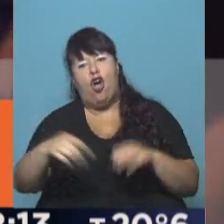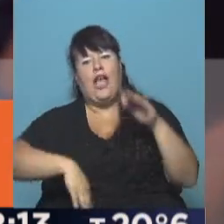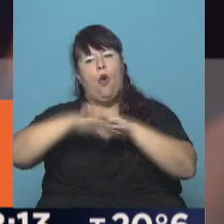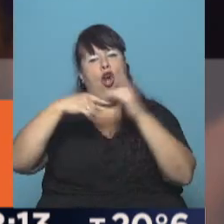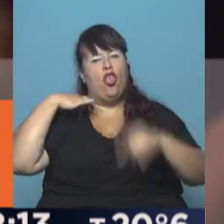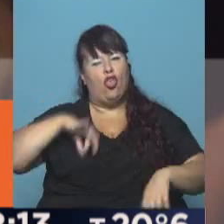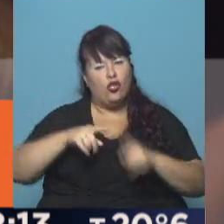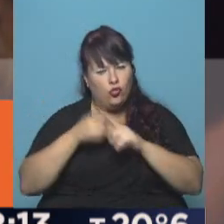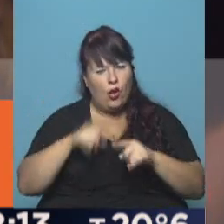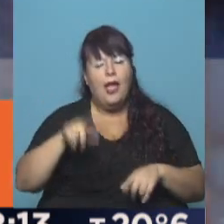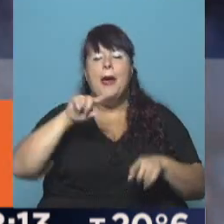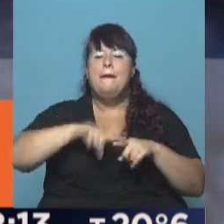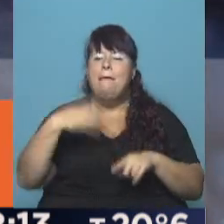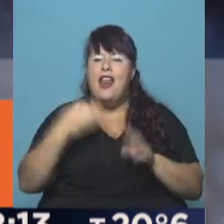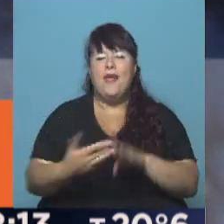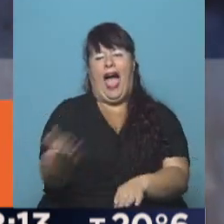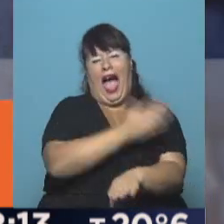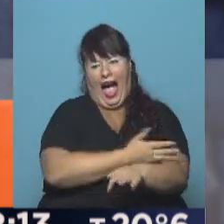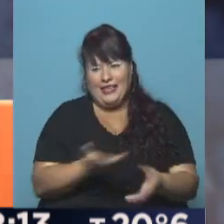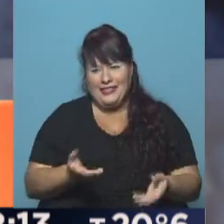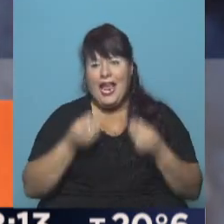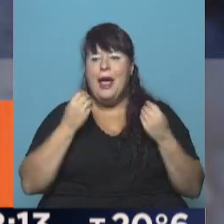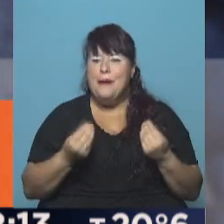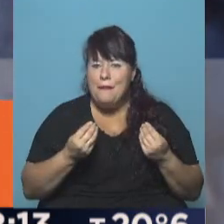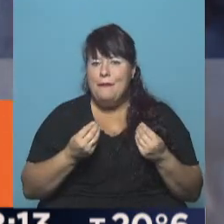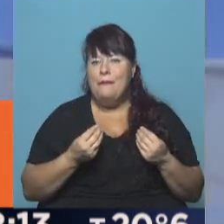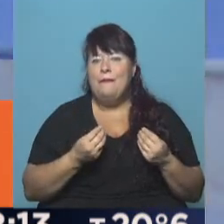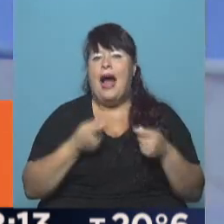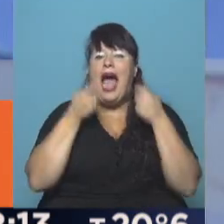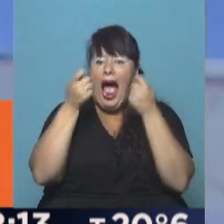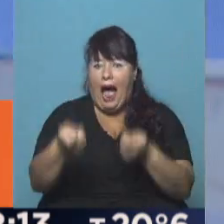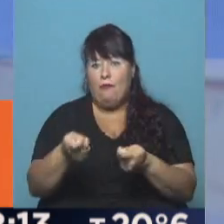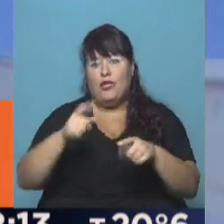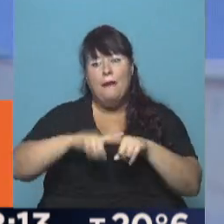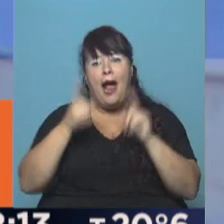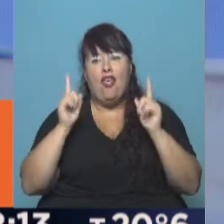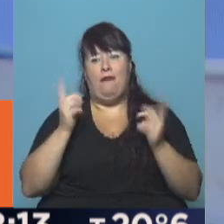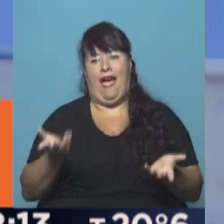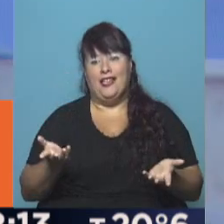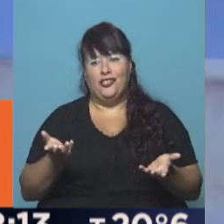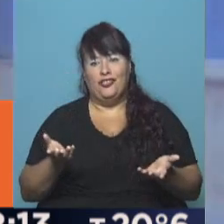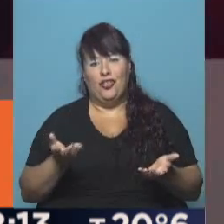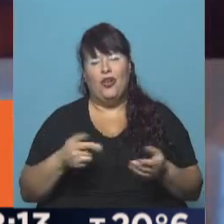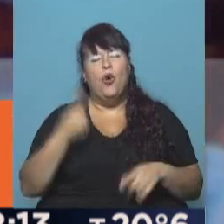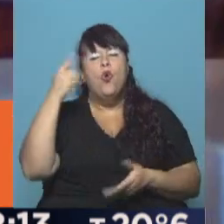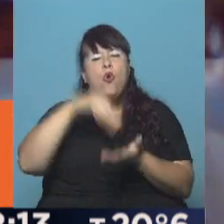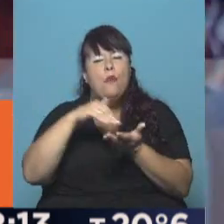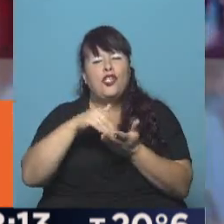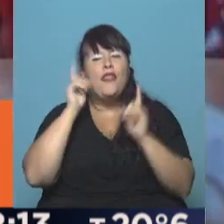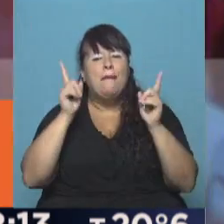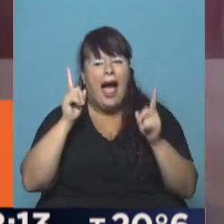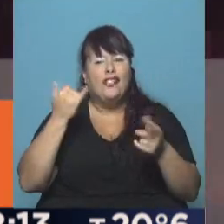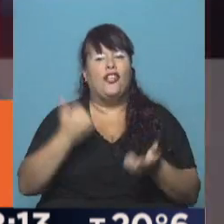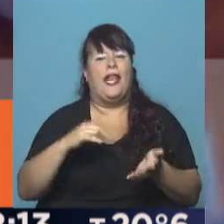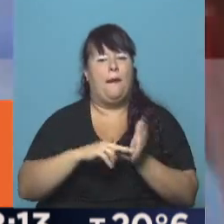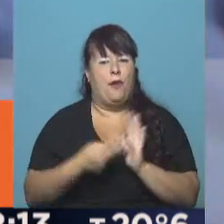paritarios el paro debió ser antes para salir a apoyar la gran huelga docente tenemos un millón de educadores